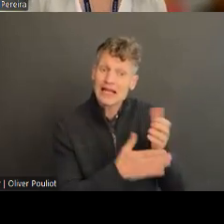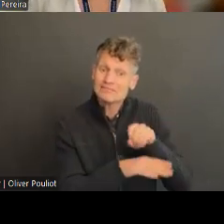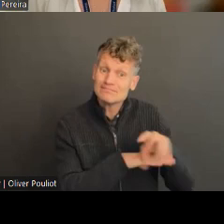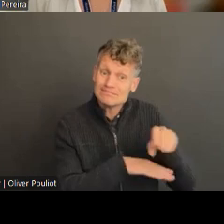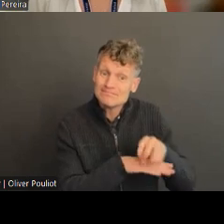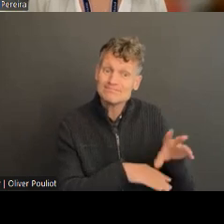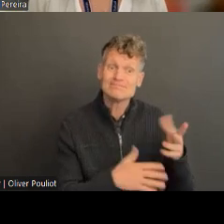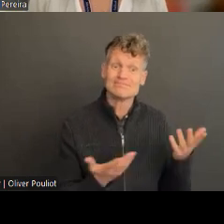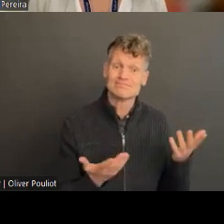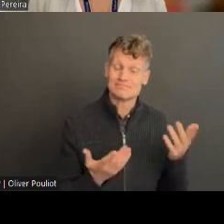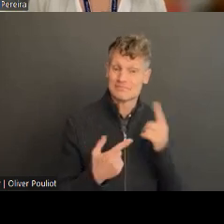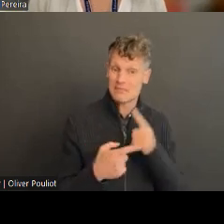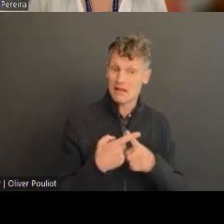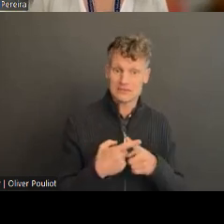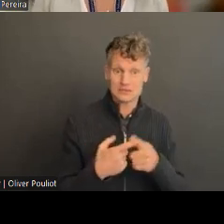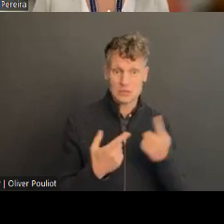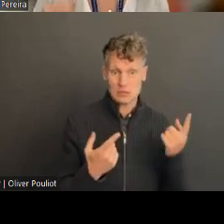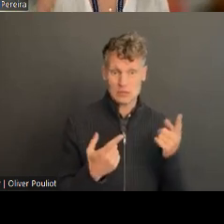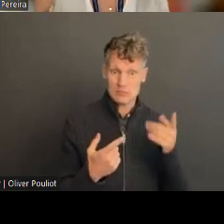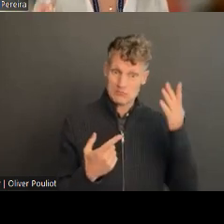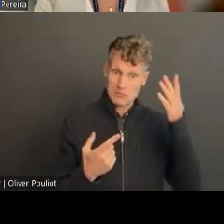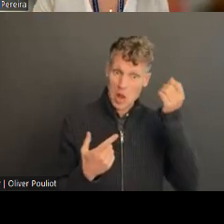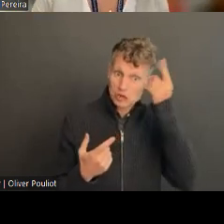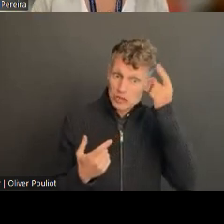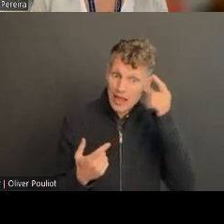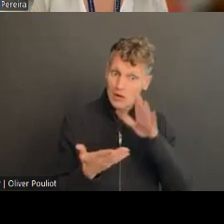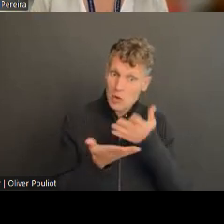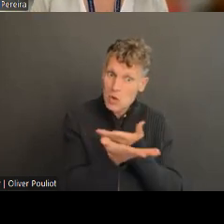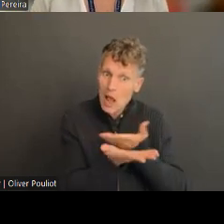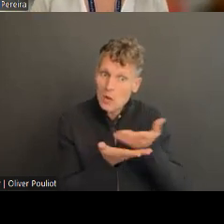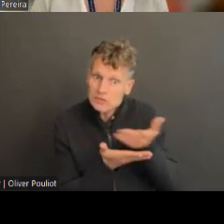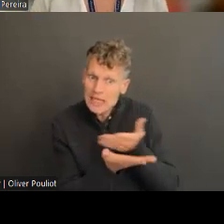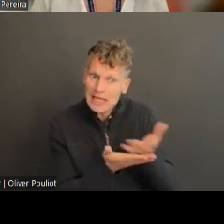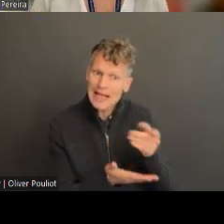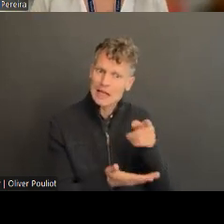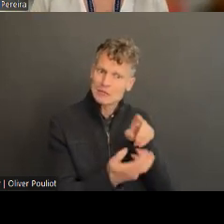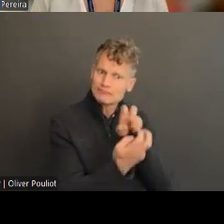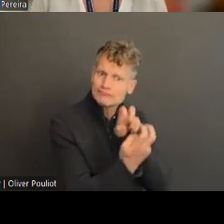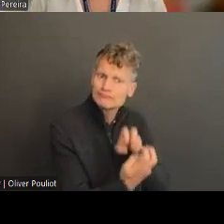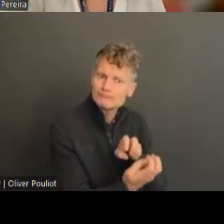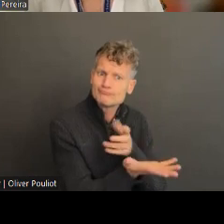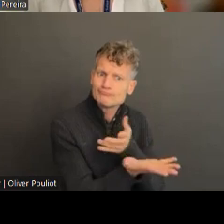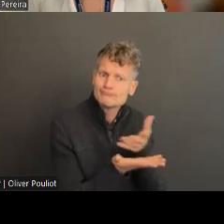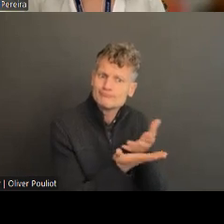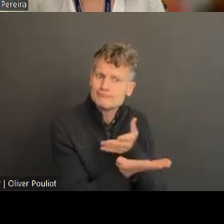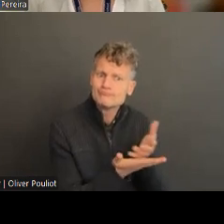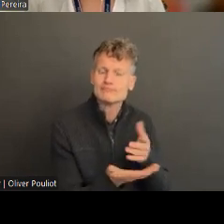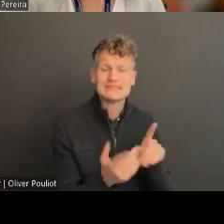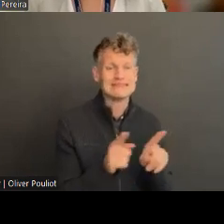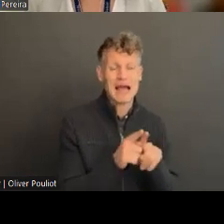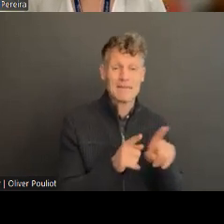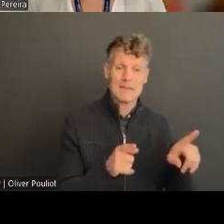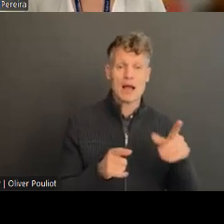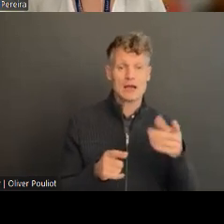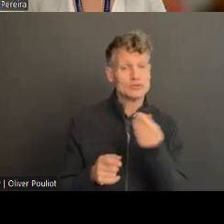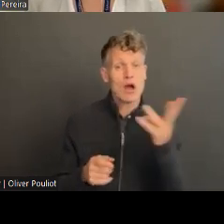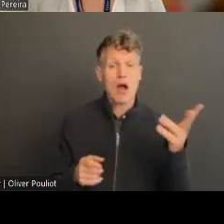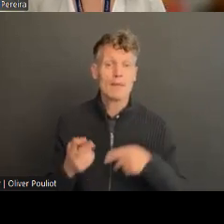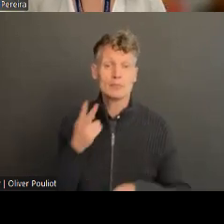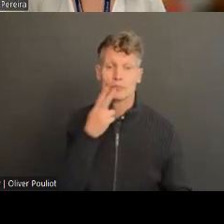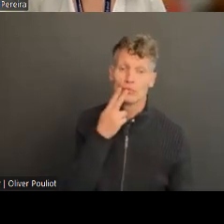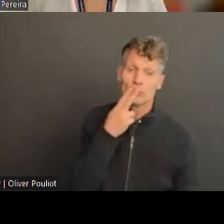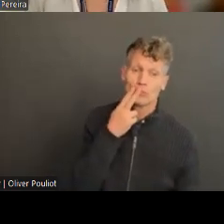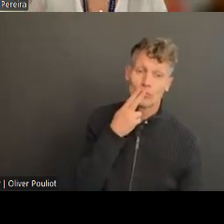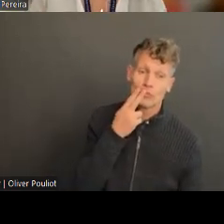consejerías antitabaco y planes de salud a nivel comunales o regionales que pueden entonces abordar esta problemática. En